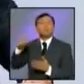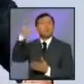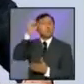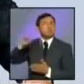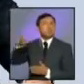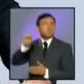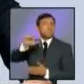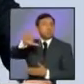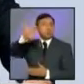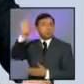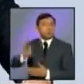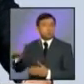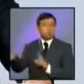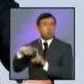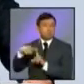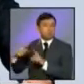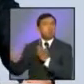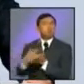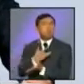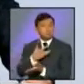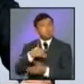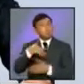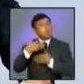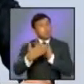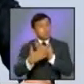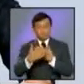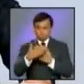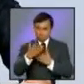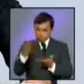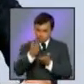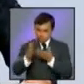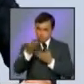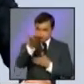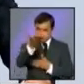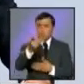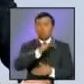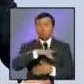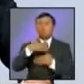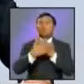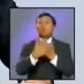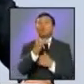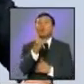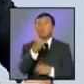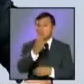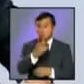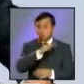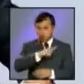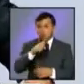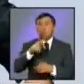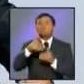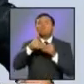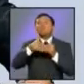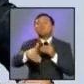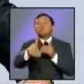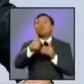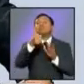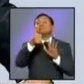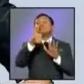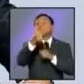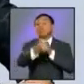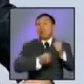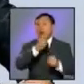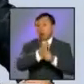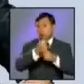y darle la oportunidad a otros que entienden las cosas de diferente manera para que se los expliquen